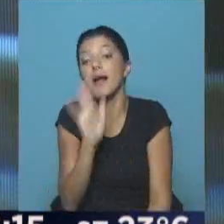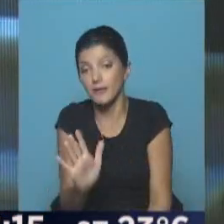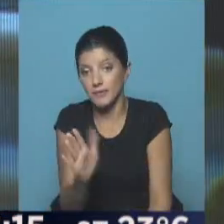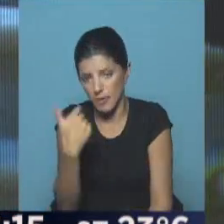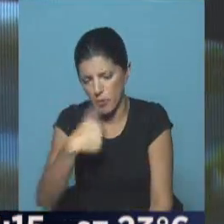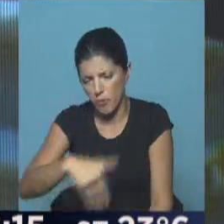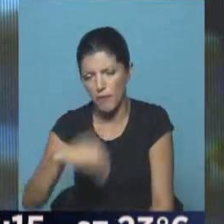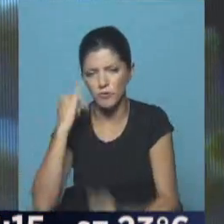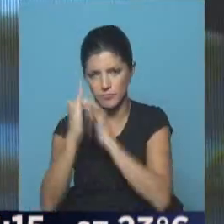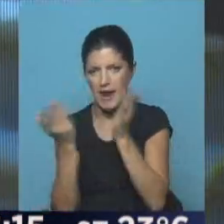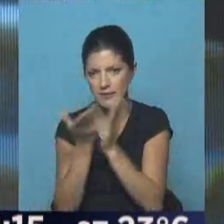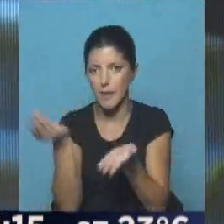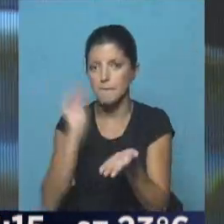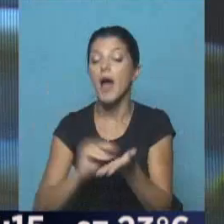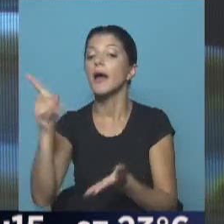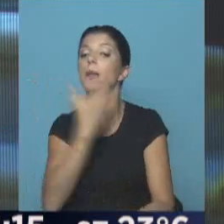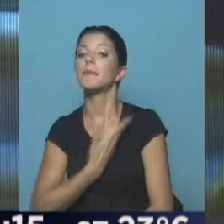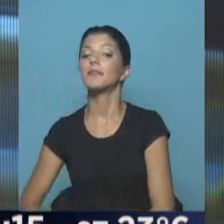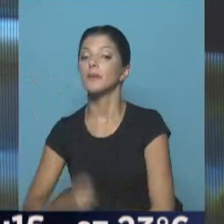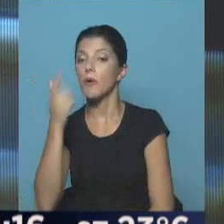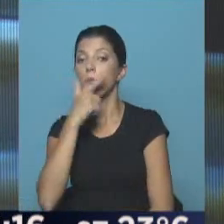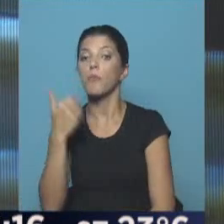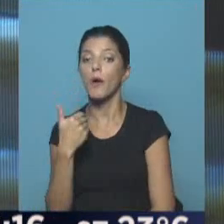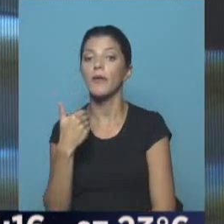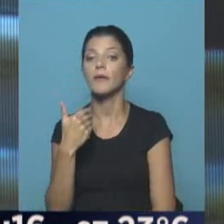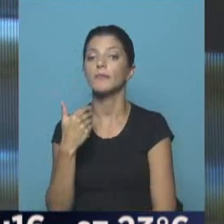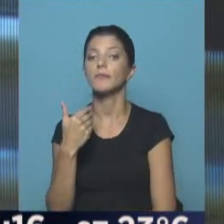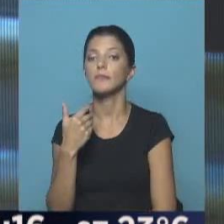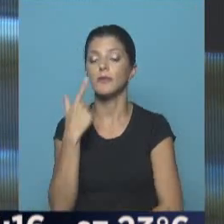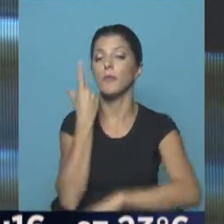desarrollar más adelante, de que Mauricio Macri puede llegar a ser el interlocutor en la región para Donald Trump.